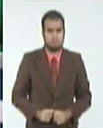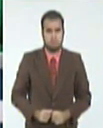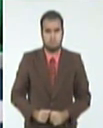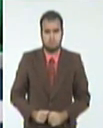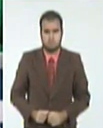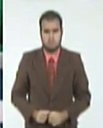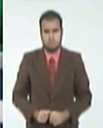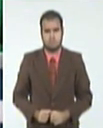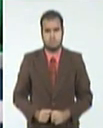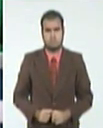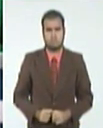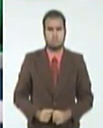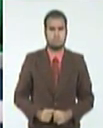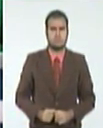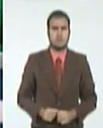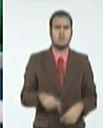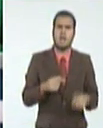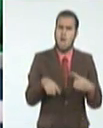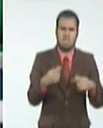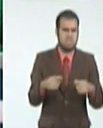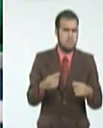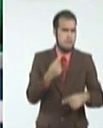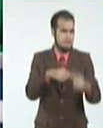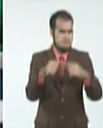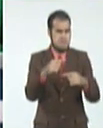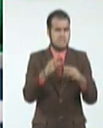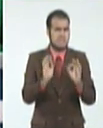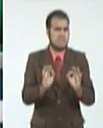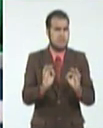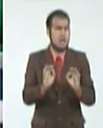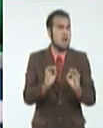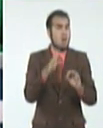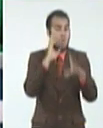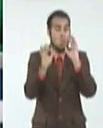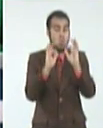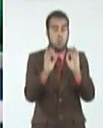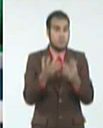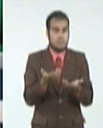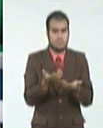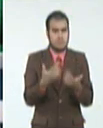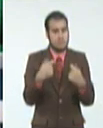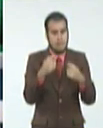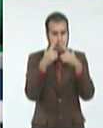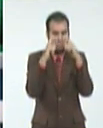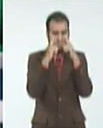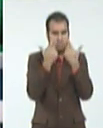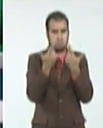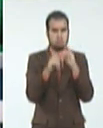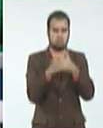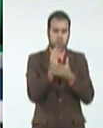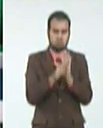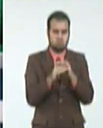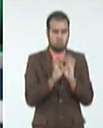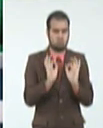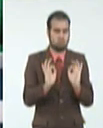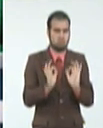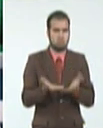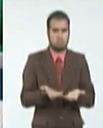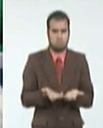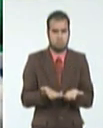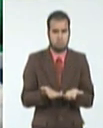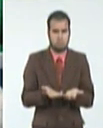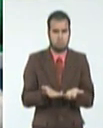pero hoy más que nunca, el cuidarnos. Vaya, para hablar sin darle mucha